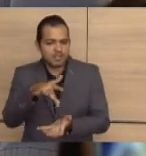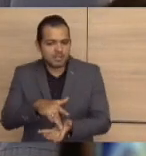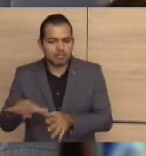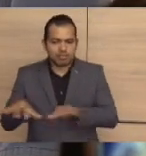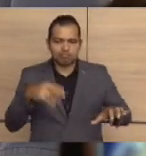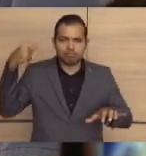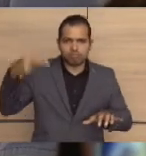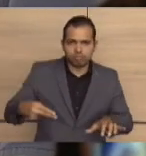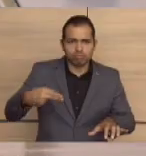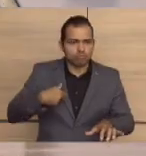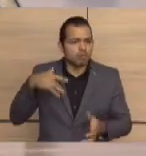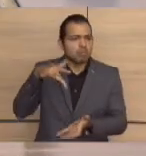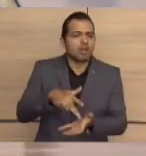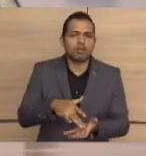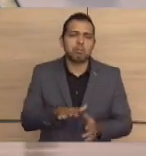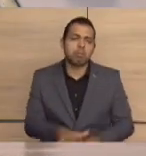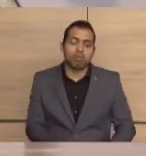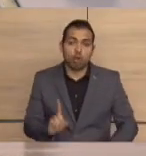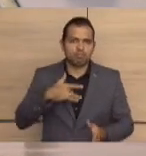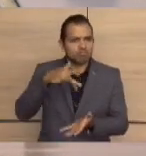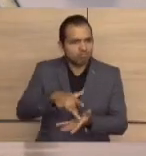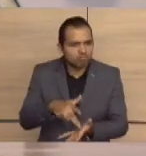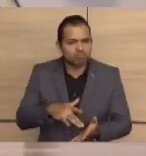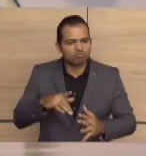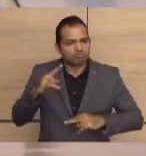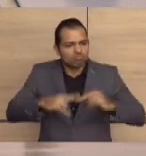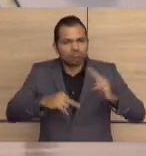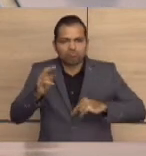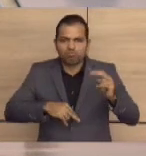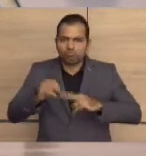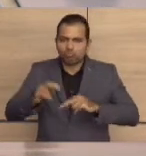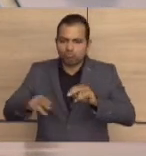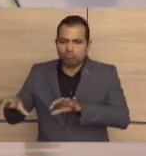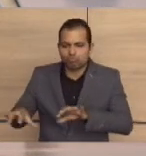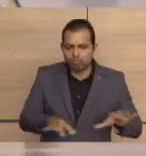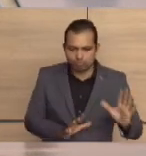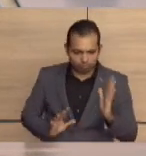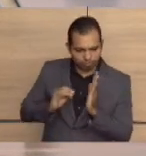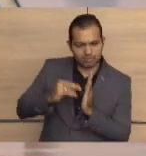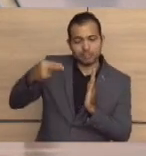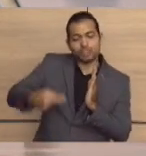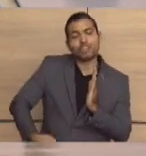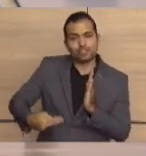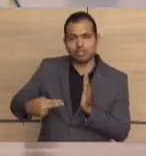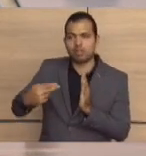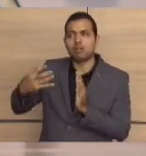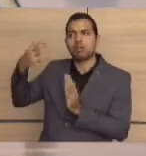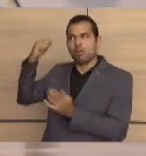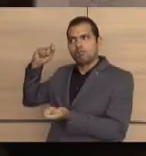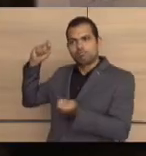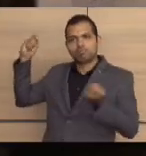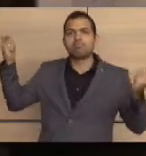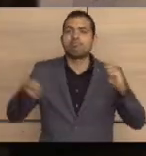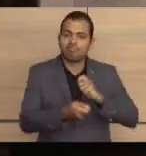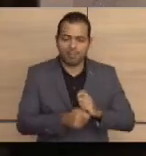son sujetos pasivos, son constructores y ellos nos ayudan a resignificar la historia. Y la